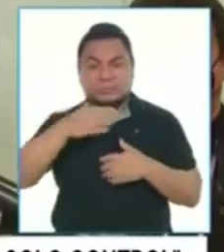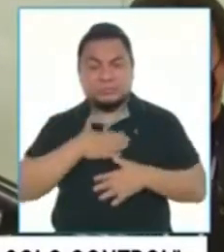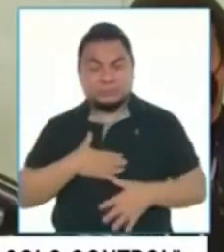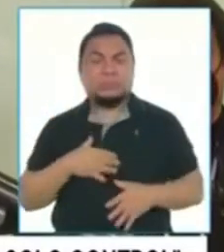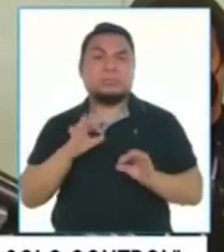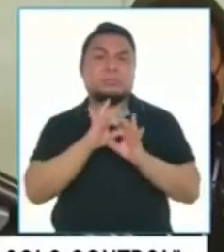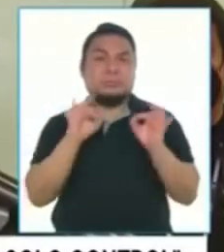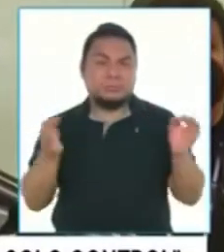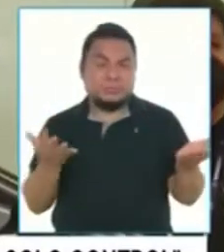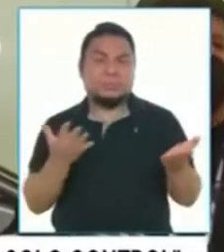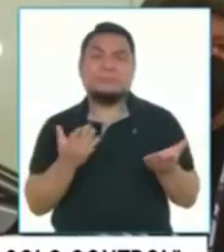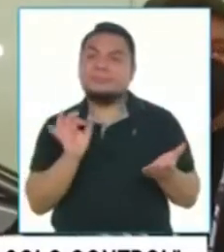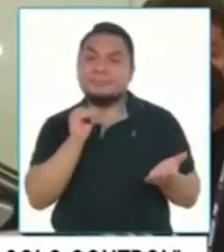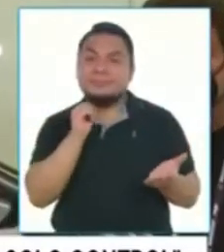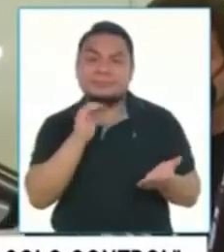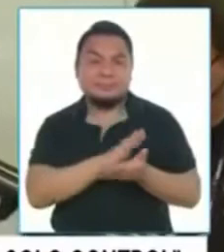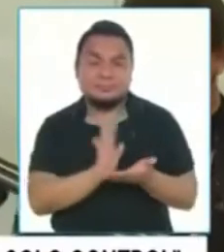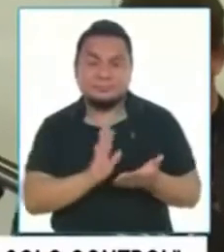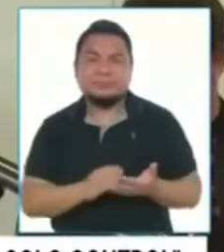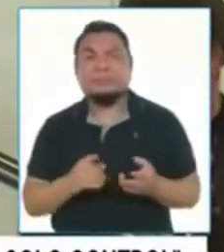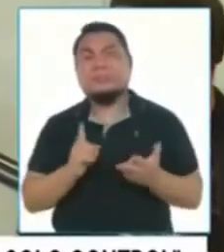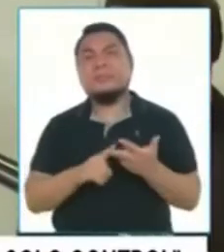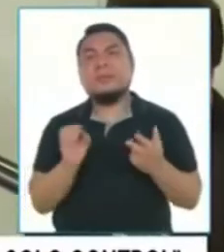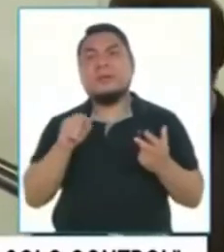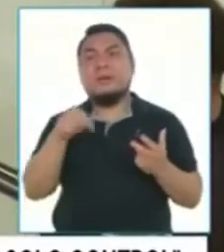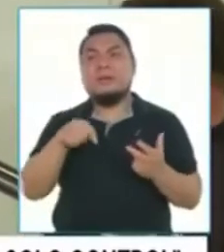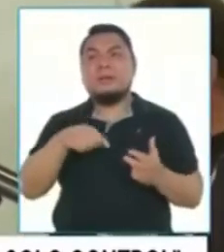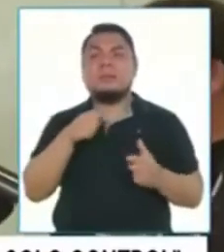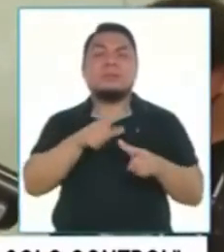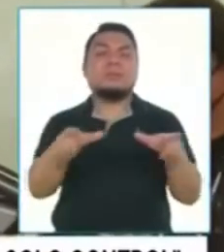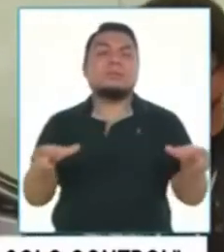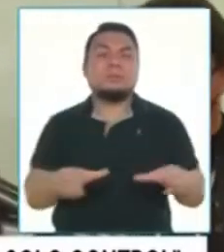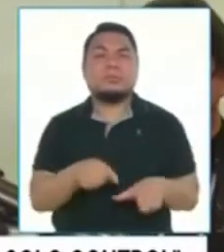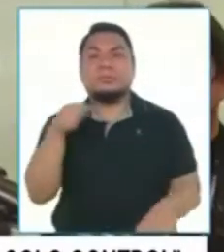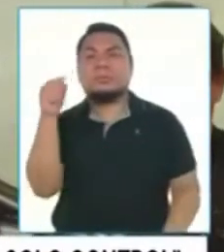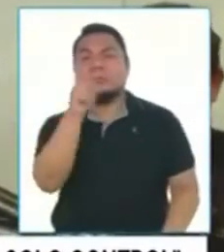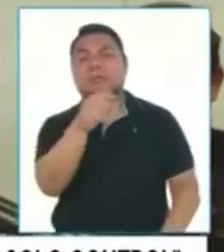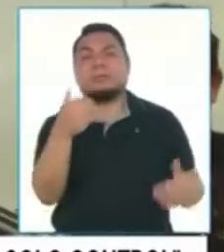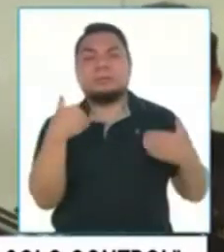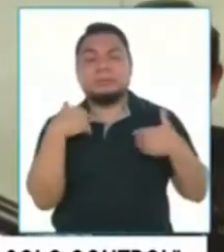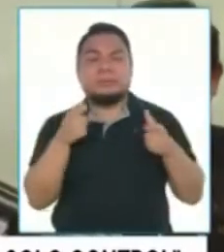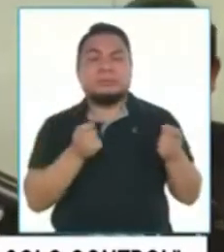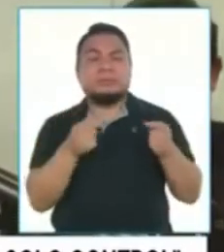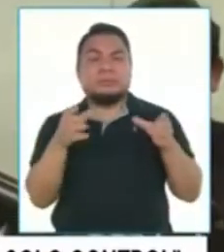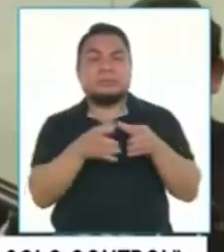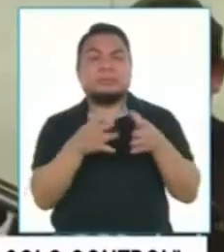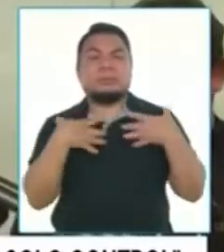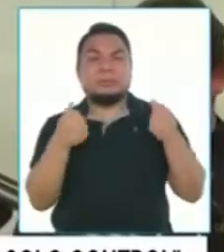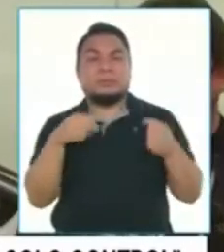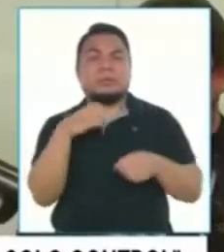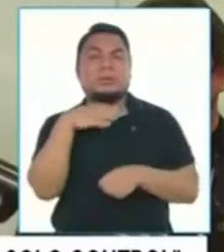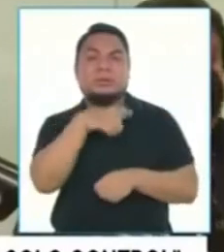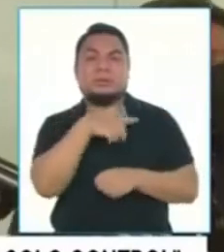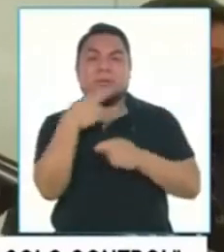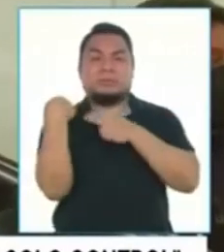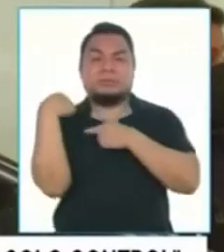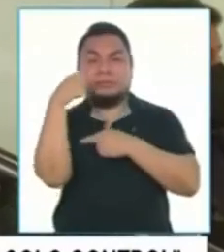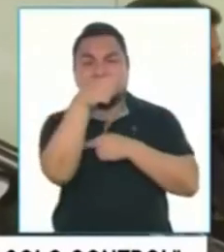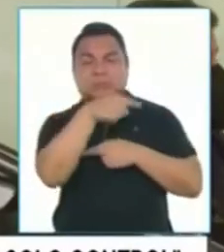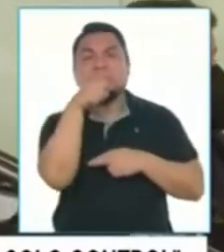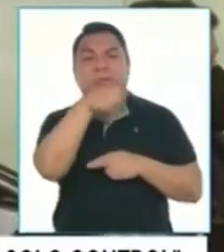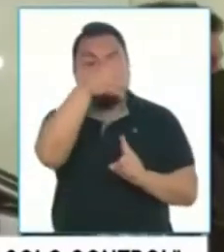cumplir las condiciones sanitarias. Y en otros casos acá se lo evacúa a una zona, digamos, que tiene acá la Dirección Regional de Salud del Callao, que es la encargada,